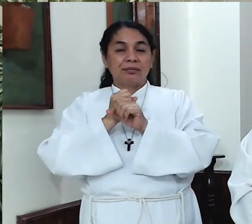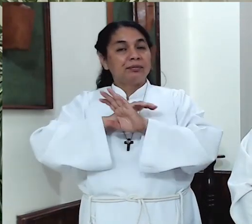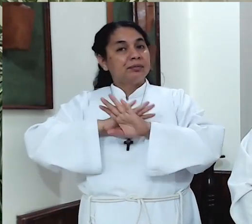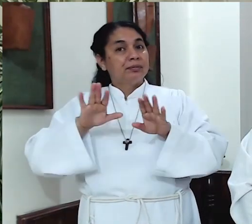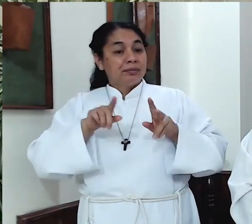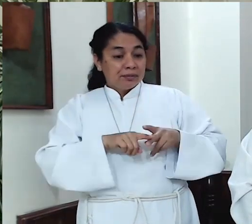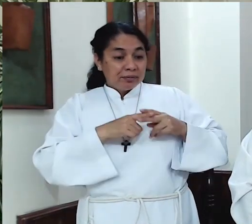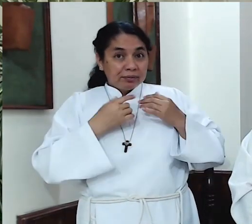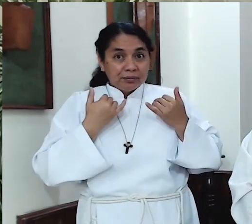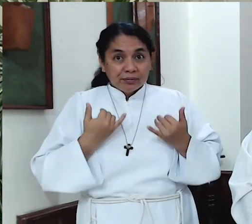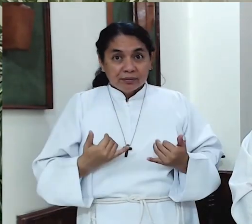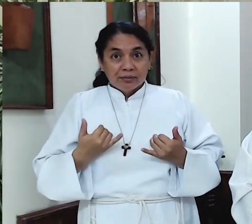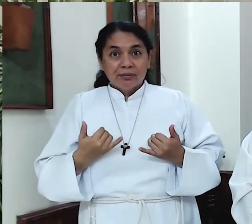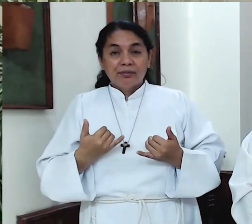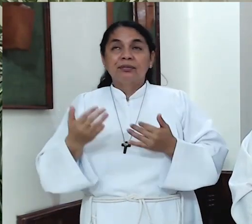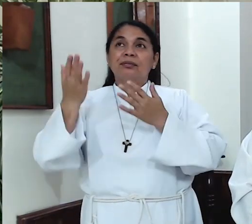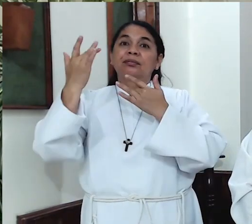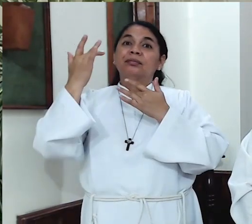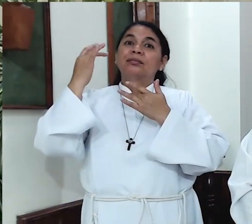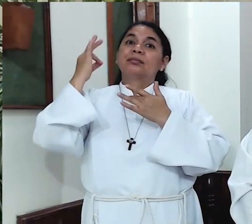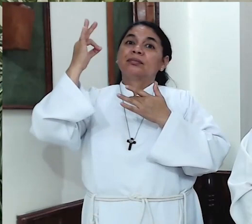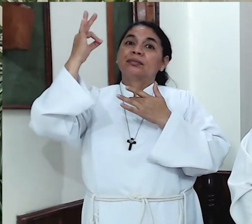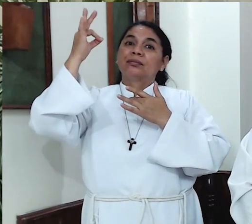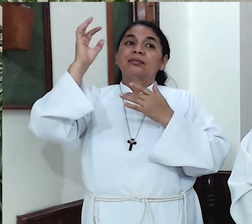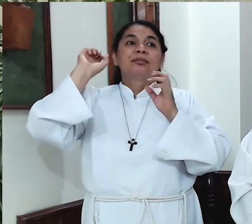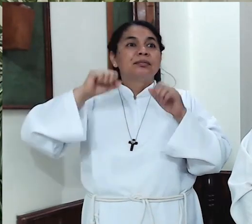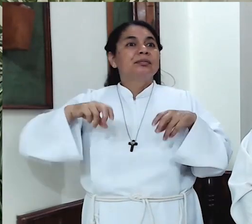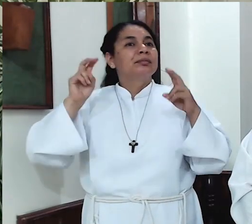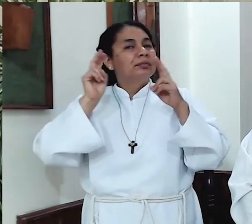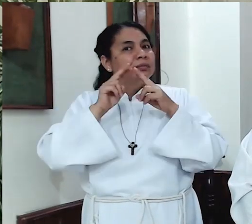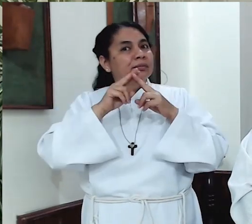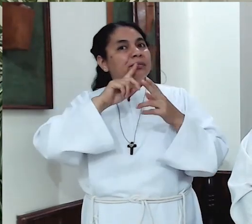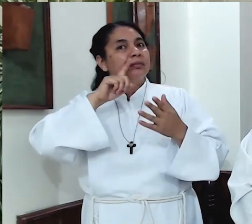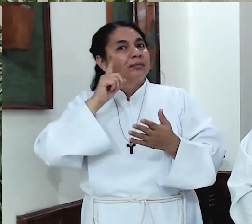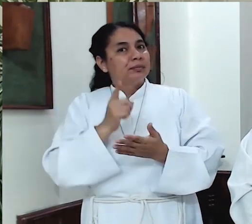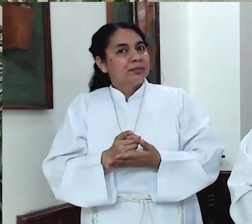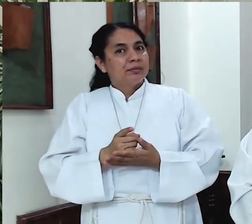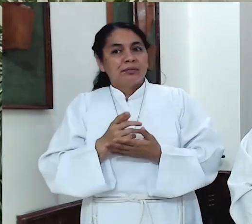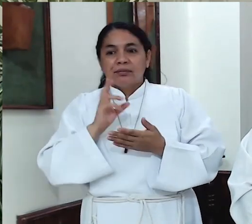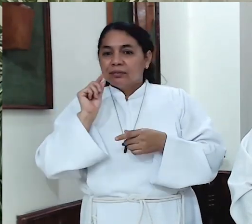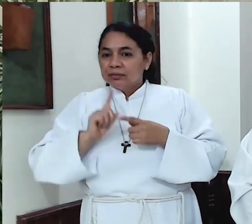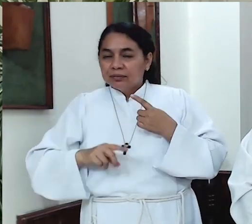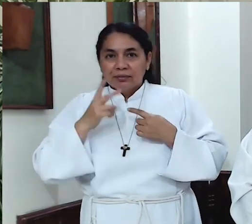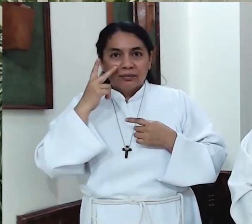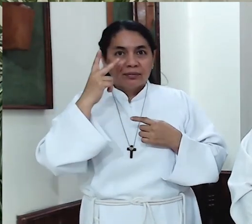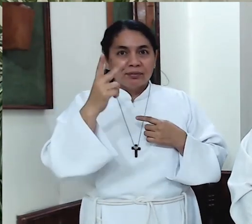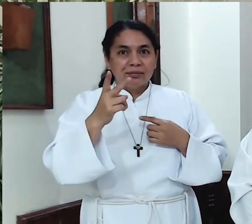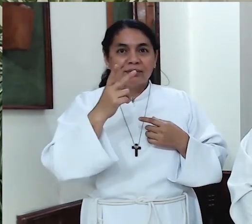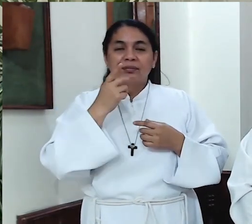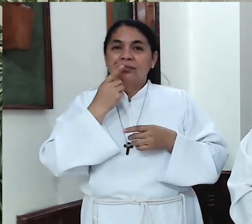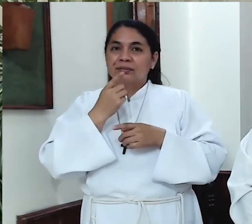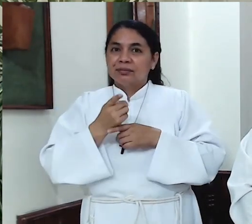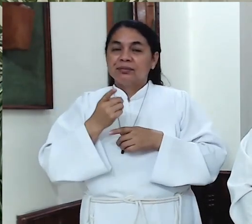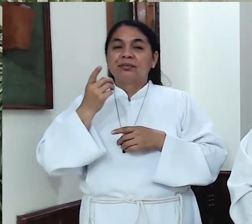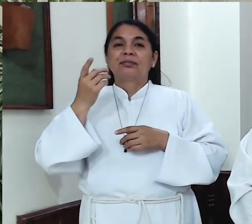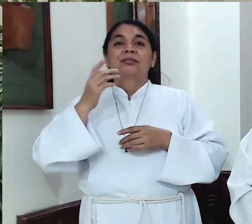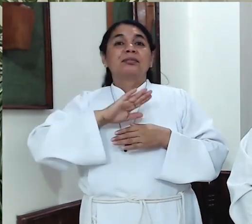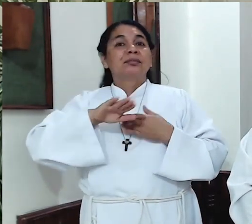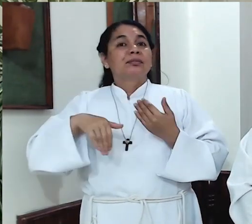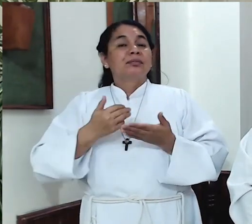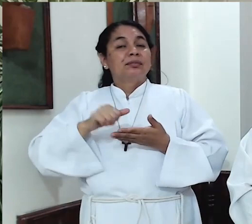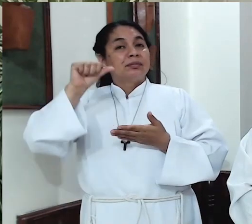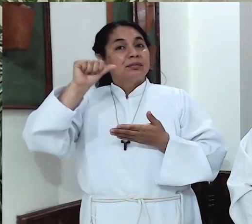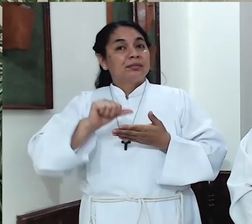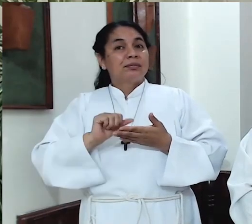desde ahora, lo que se espera y de conocer las realidades que no se ven. Por ella fueron alabados